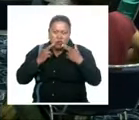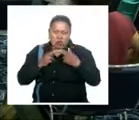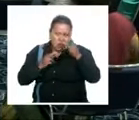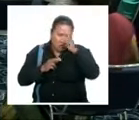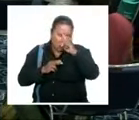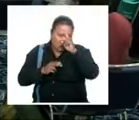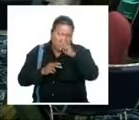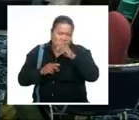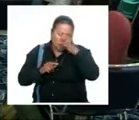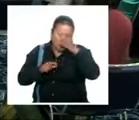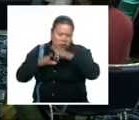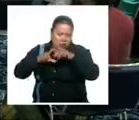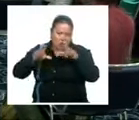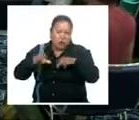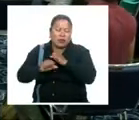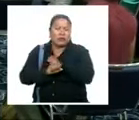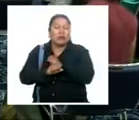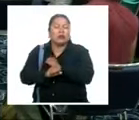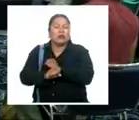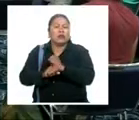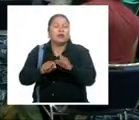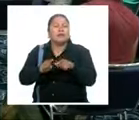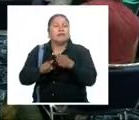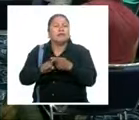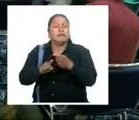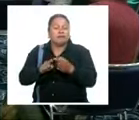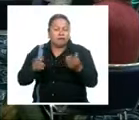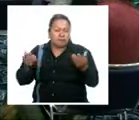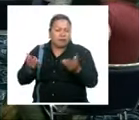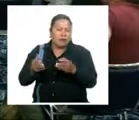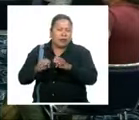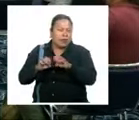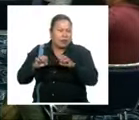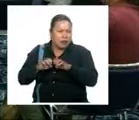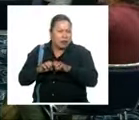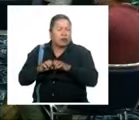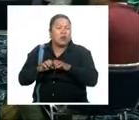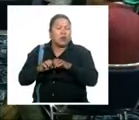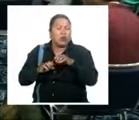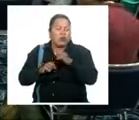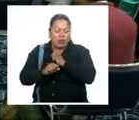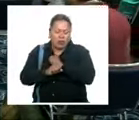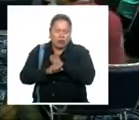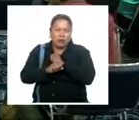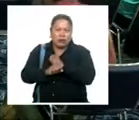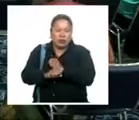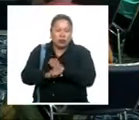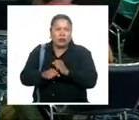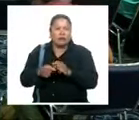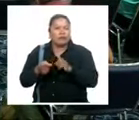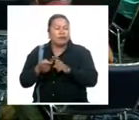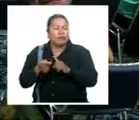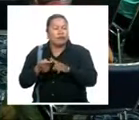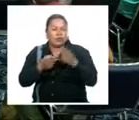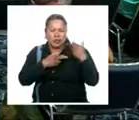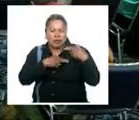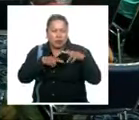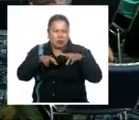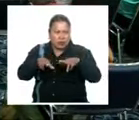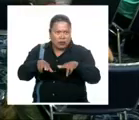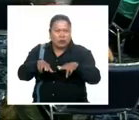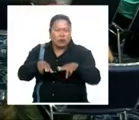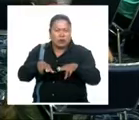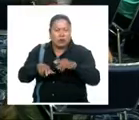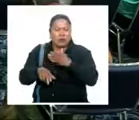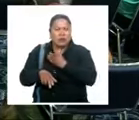Nacional de Seguridad con la presencia del Gabinete de Seguridad. Estuvo en representación